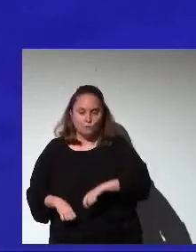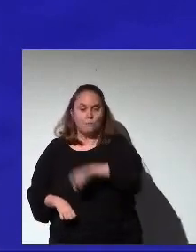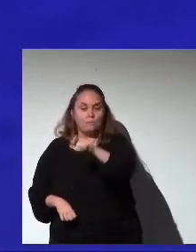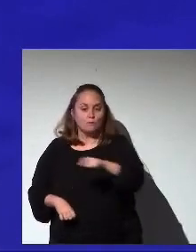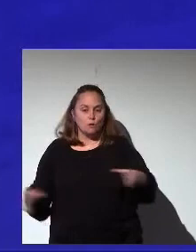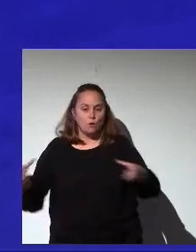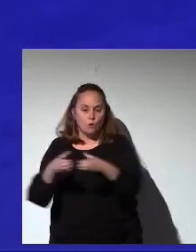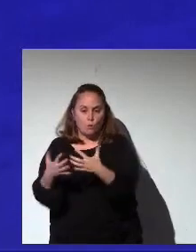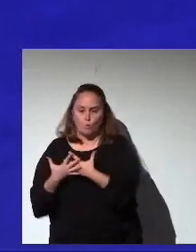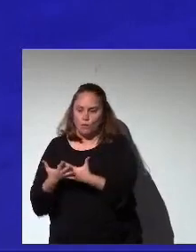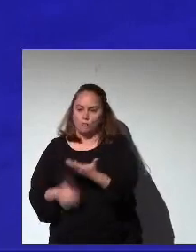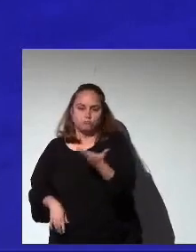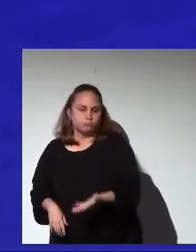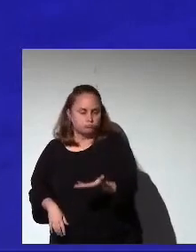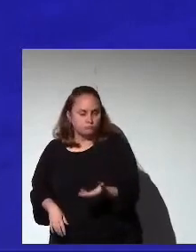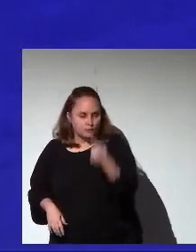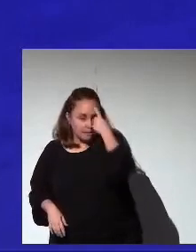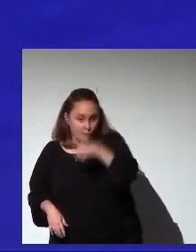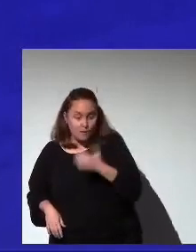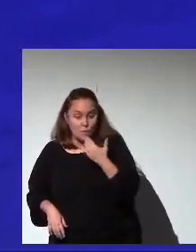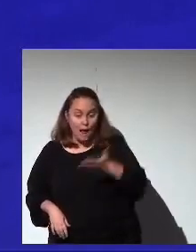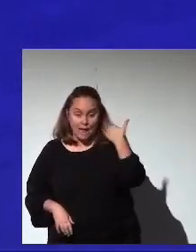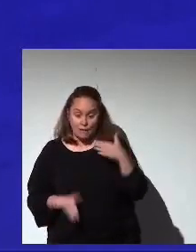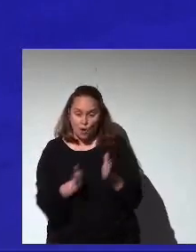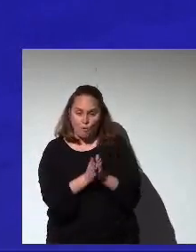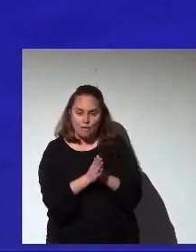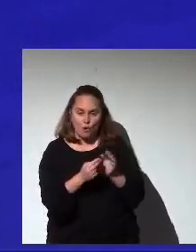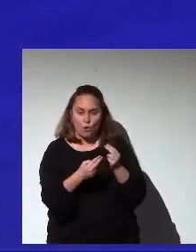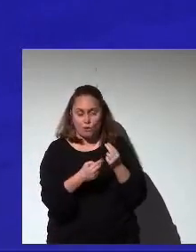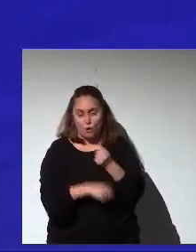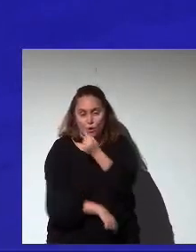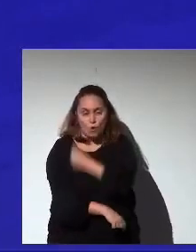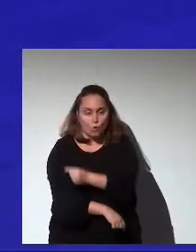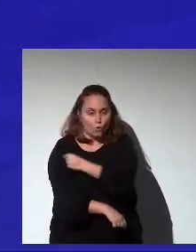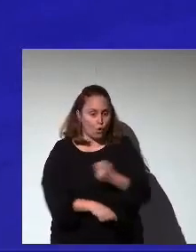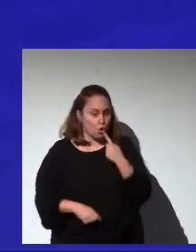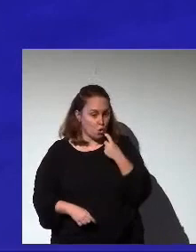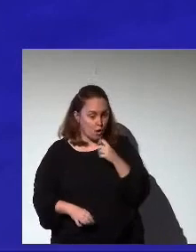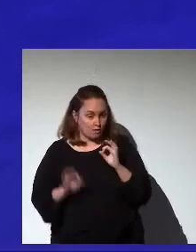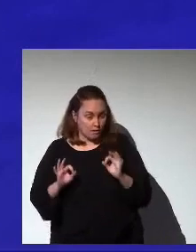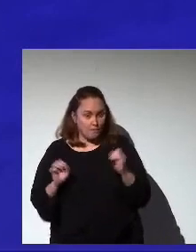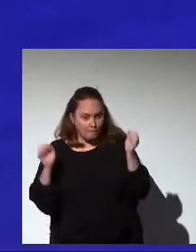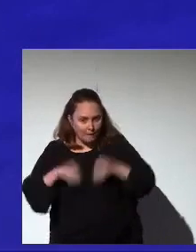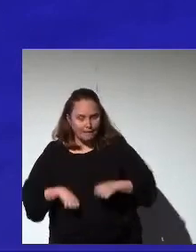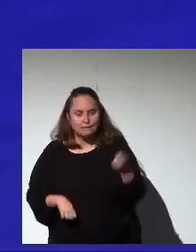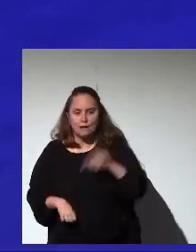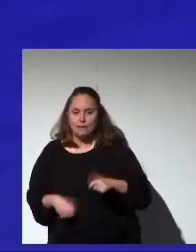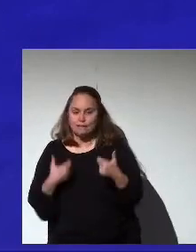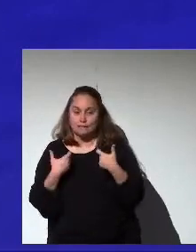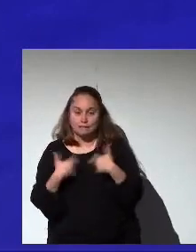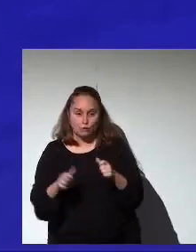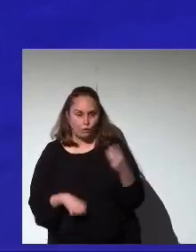ejemplo, estaba antes viendo nuestro compañero de Cruz Roja, todo el trabajo del tercer sector, todo el trabajo de ONGs fuera de